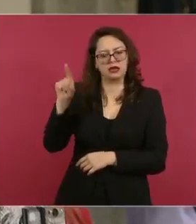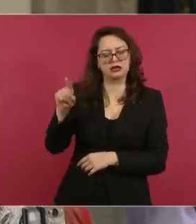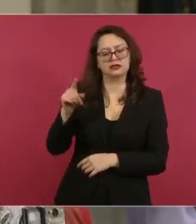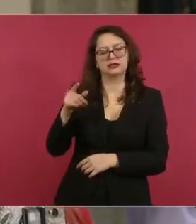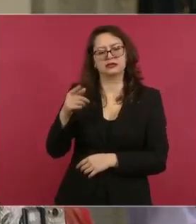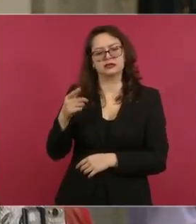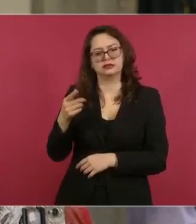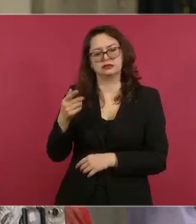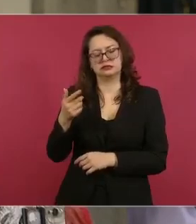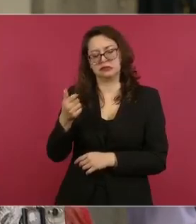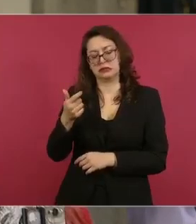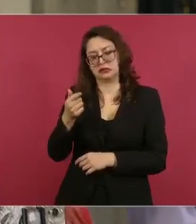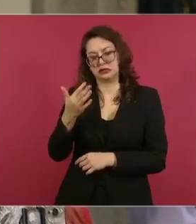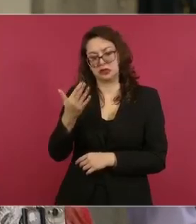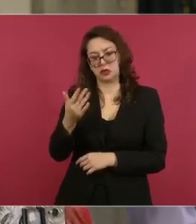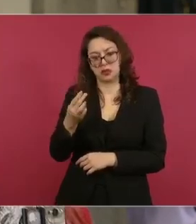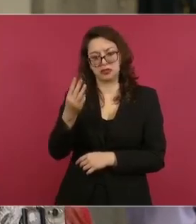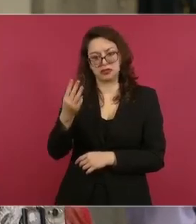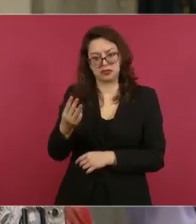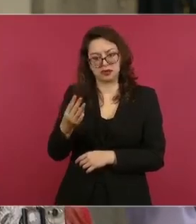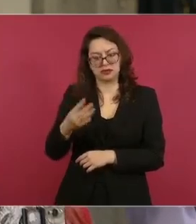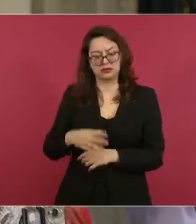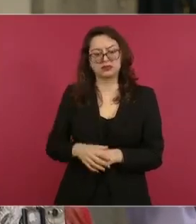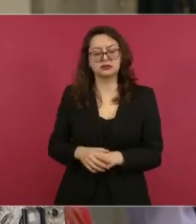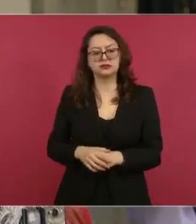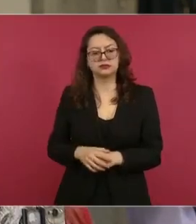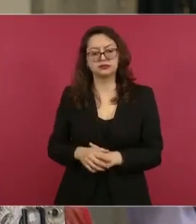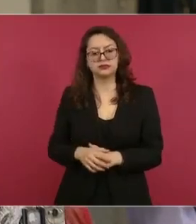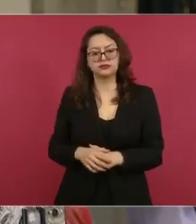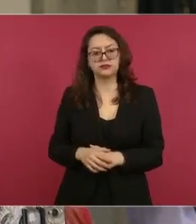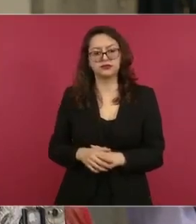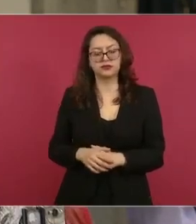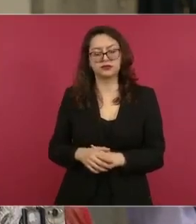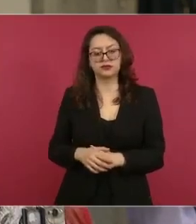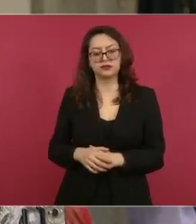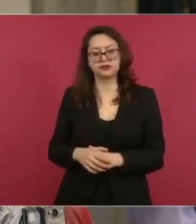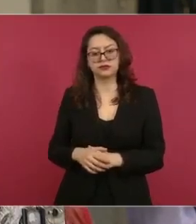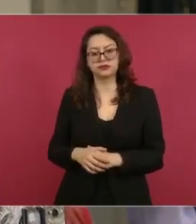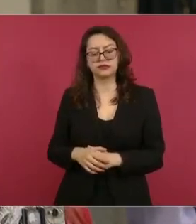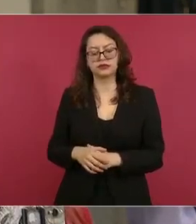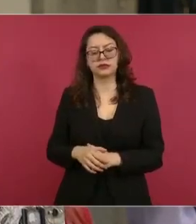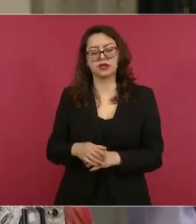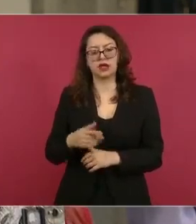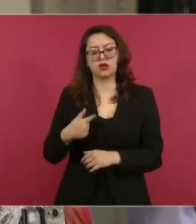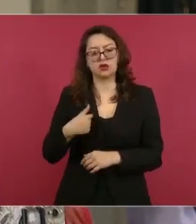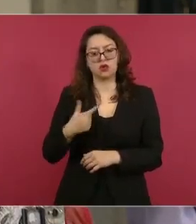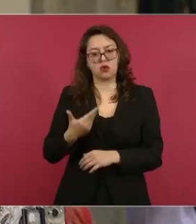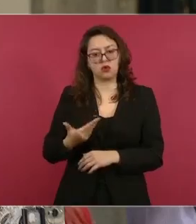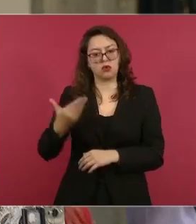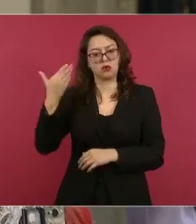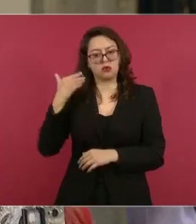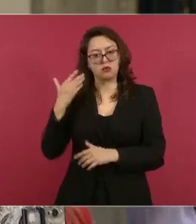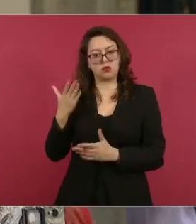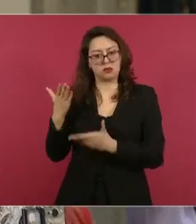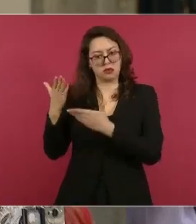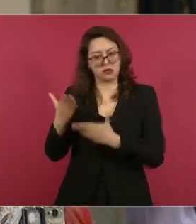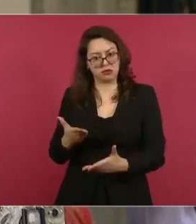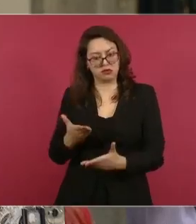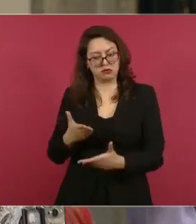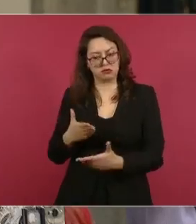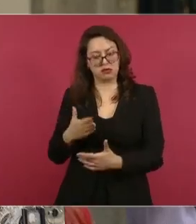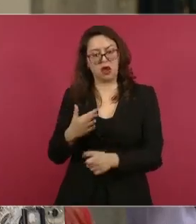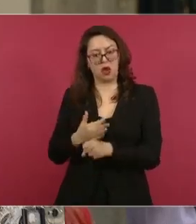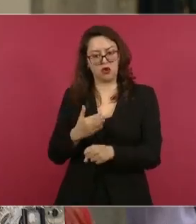Fíjese que el mes pasado estuve aquí y le quiero dar a conocer los avances y los no avances. Con relación a un tema en Baja